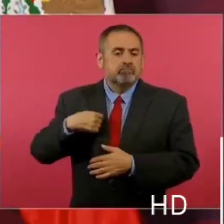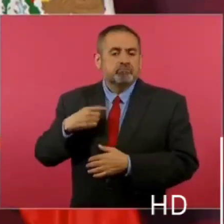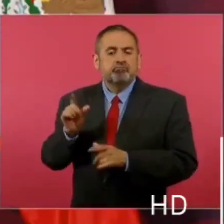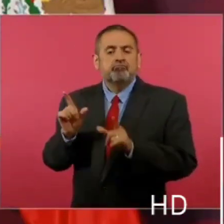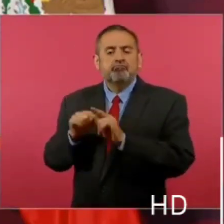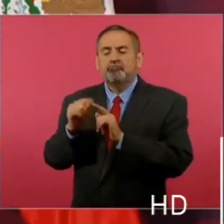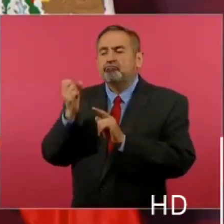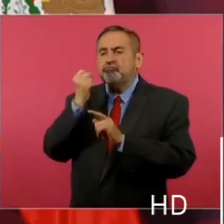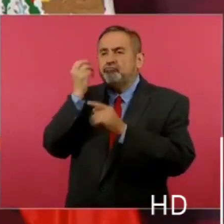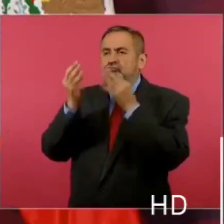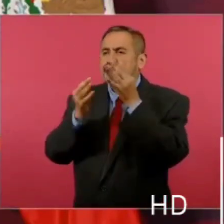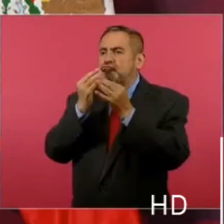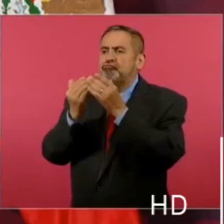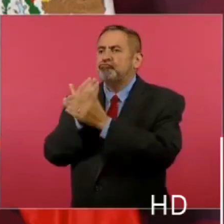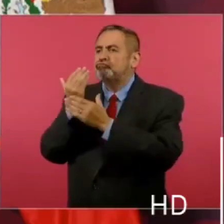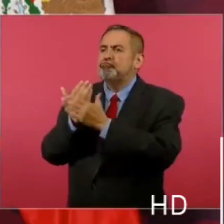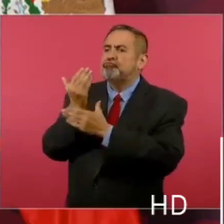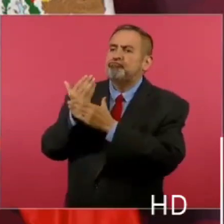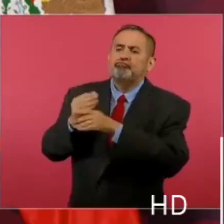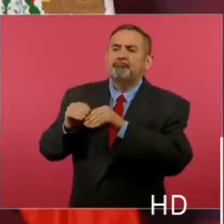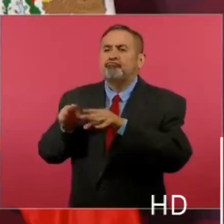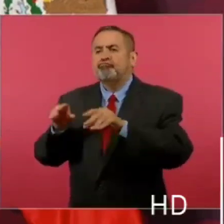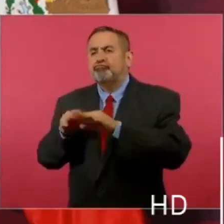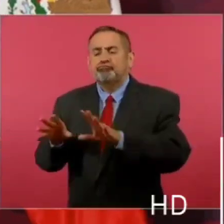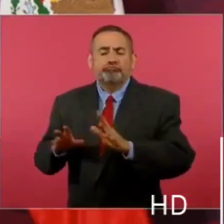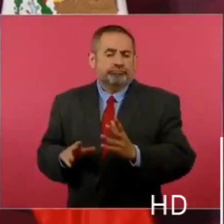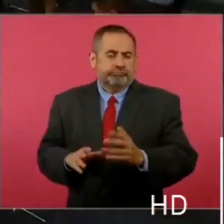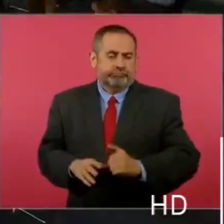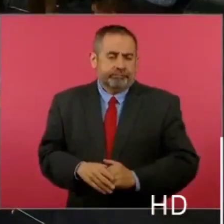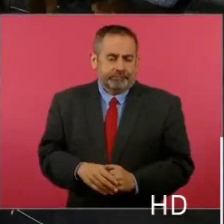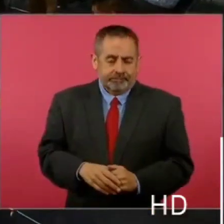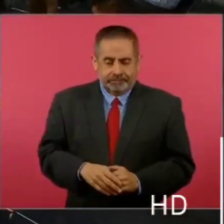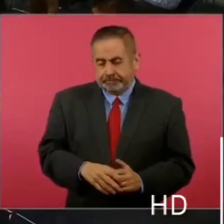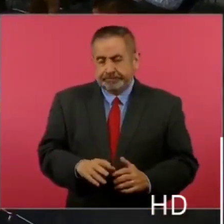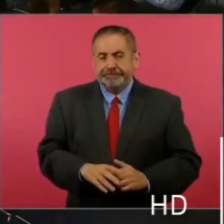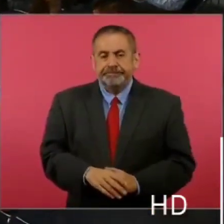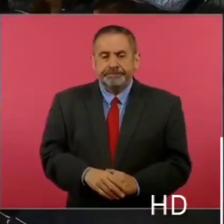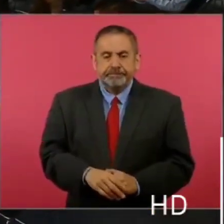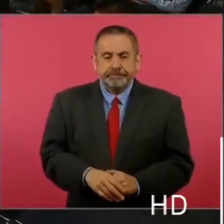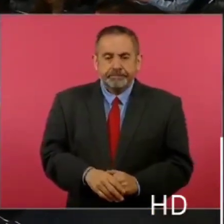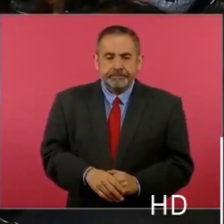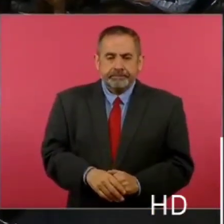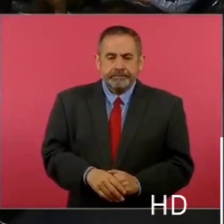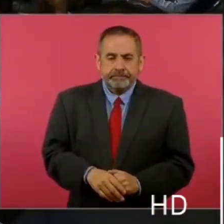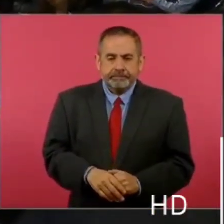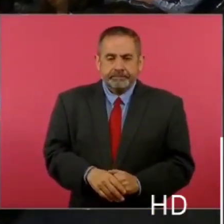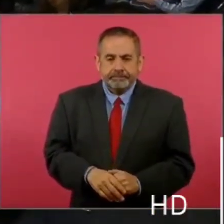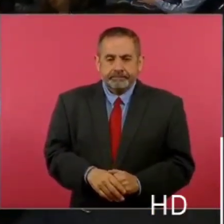Pero bueno,